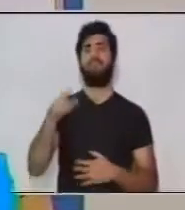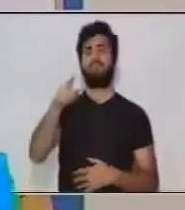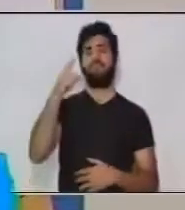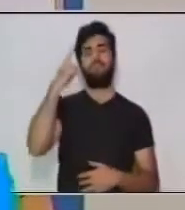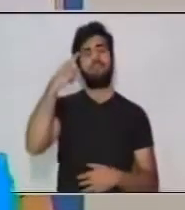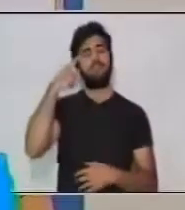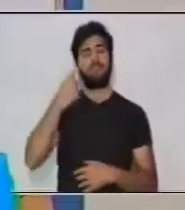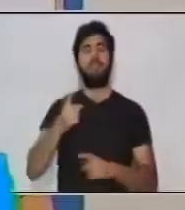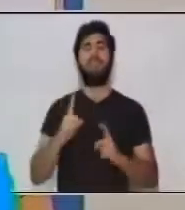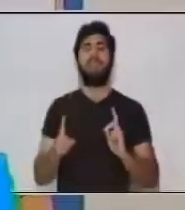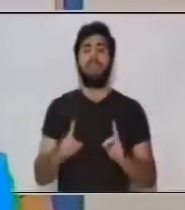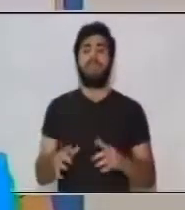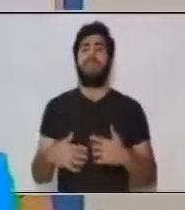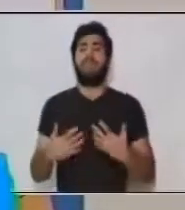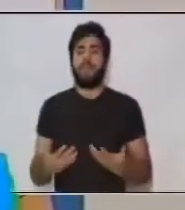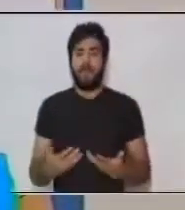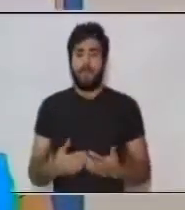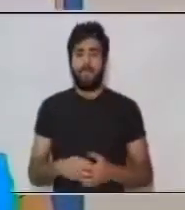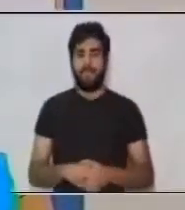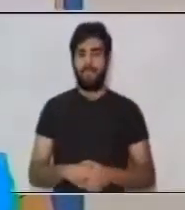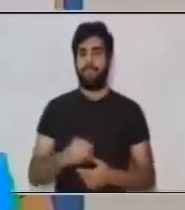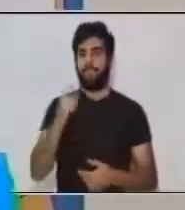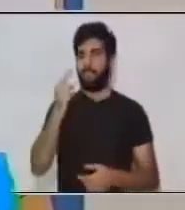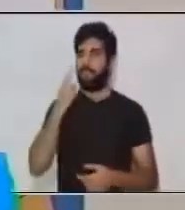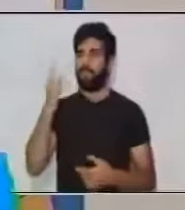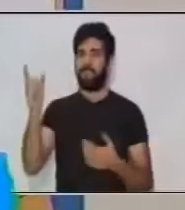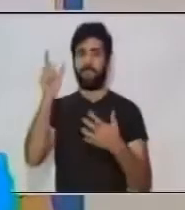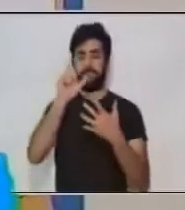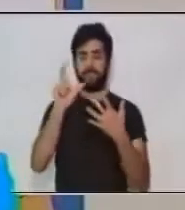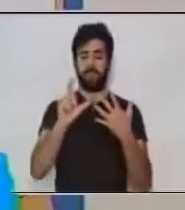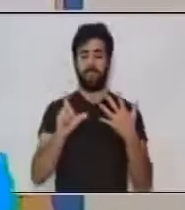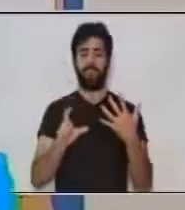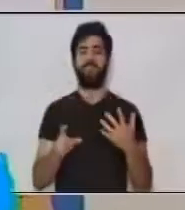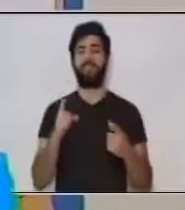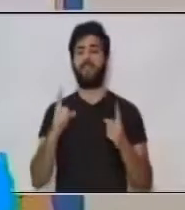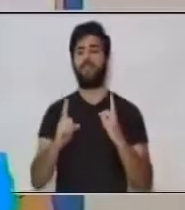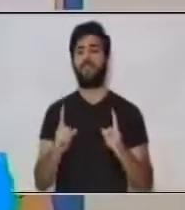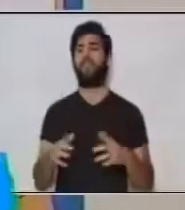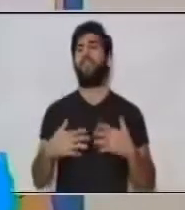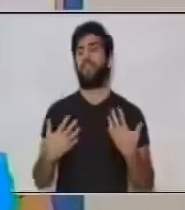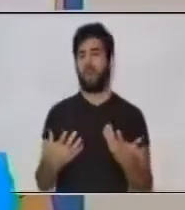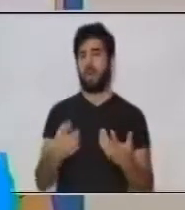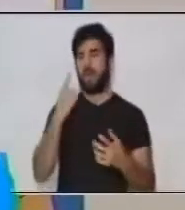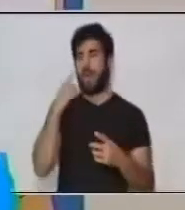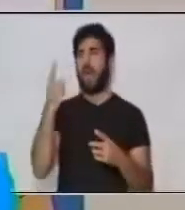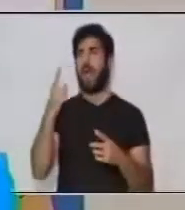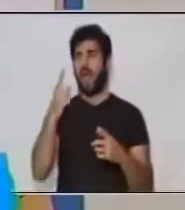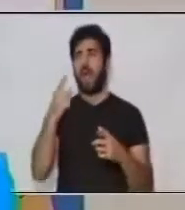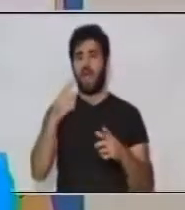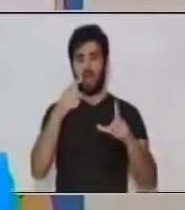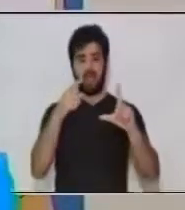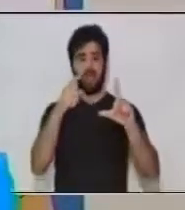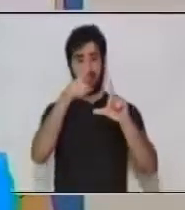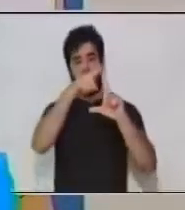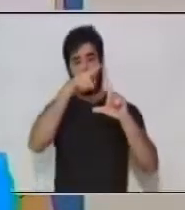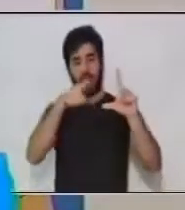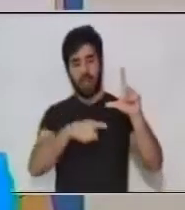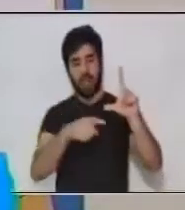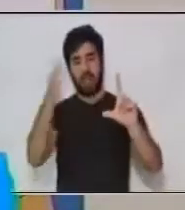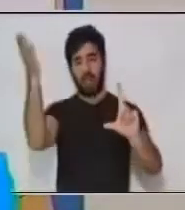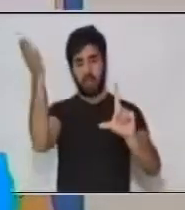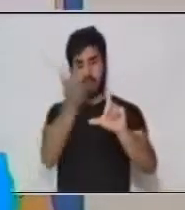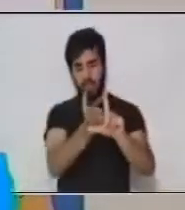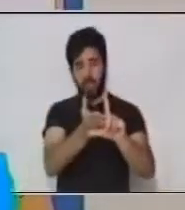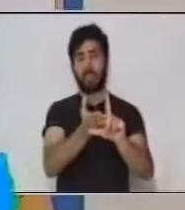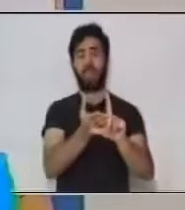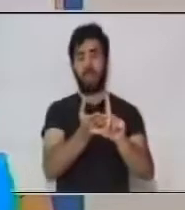bisectriz? ¿Cuál es la característica de una bisectriz? Que divide al ángulo en dos partes iguales.